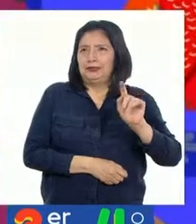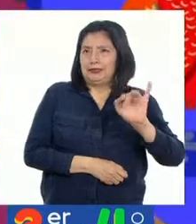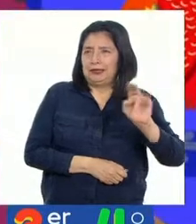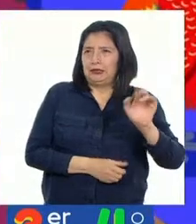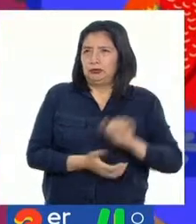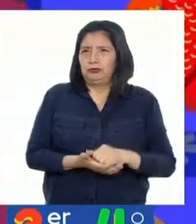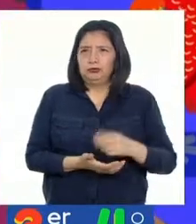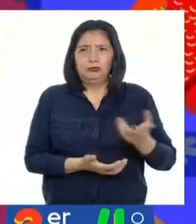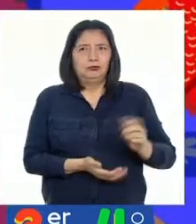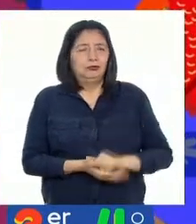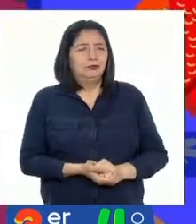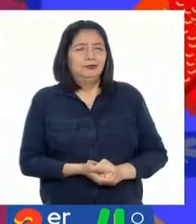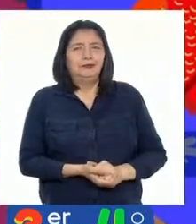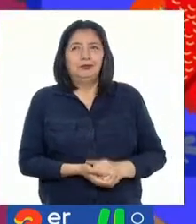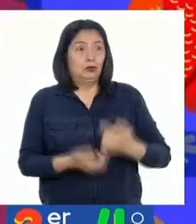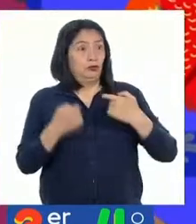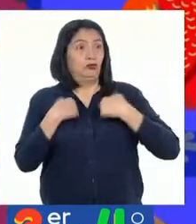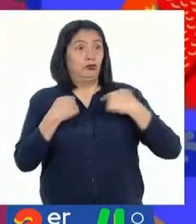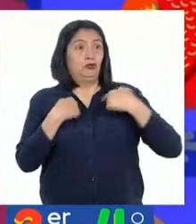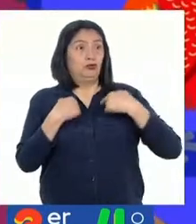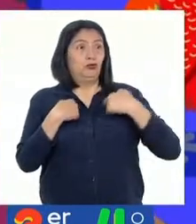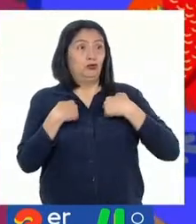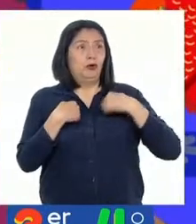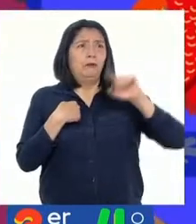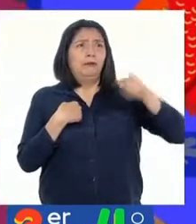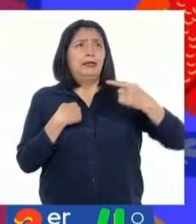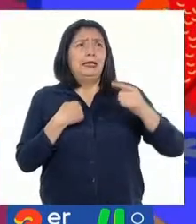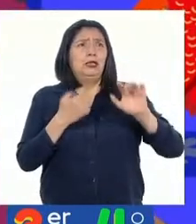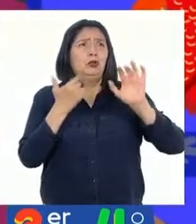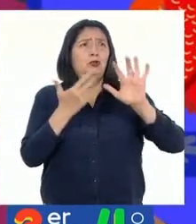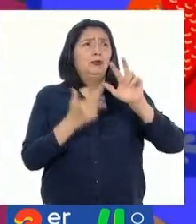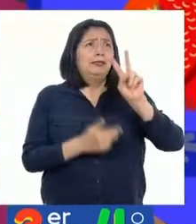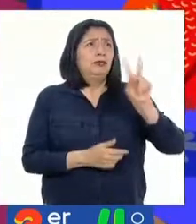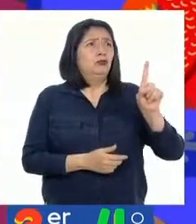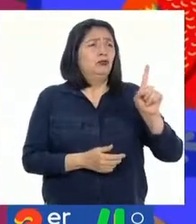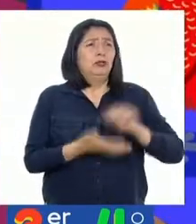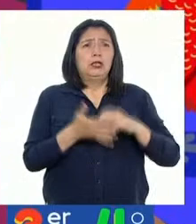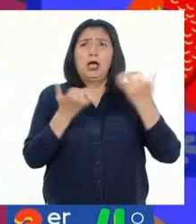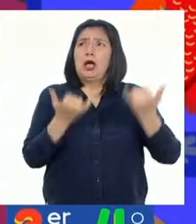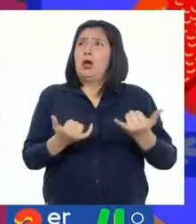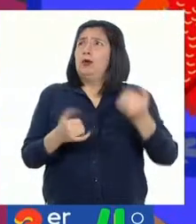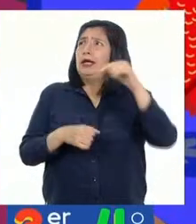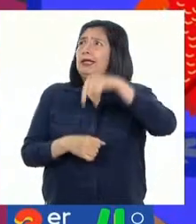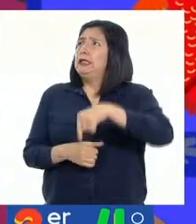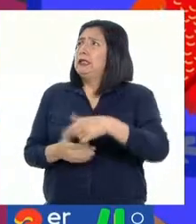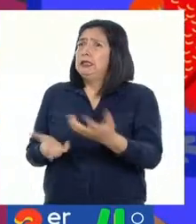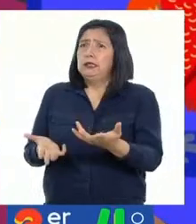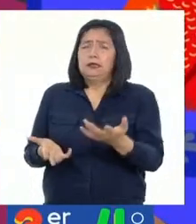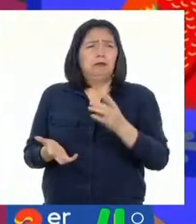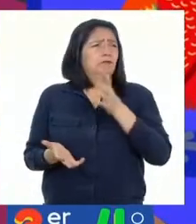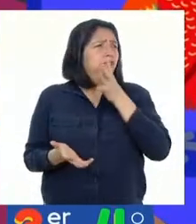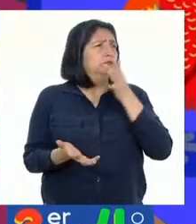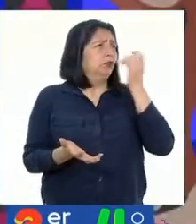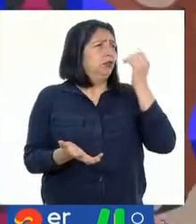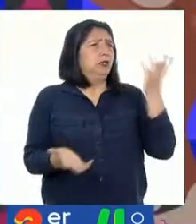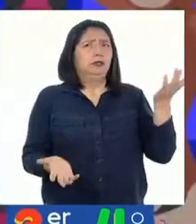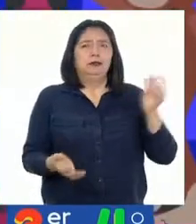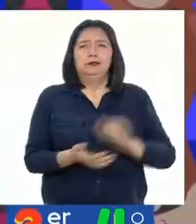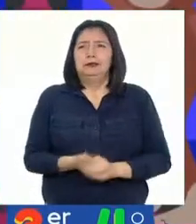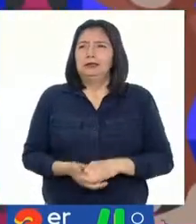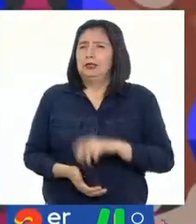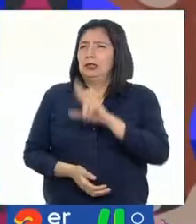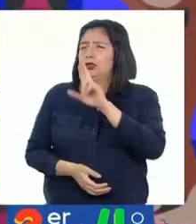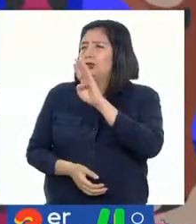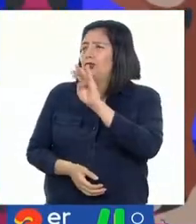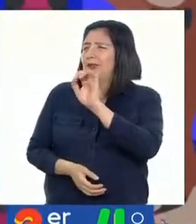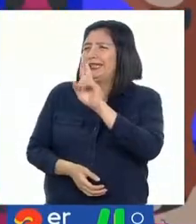Vizcacha. Yo estaba en 1821 y ahora estoy acá. No entiendo.